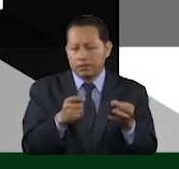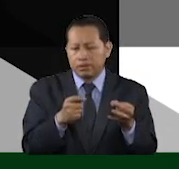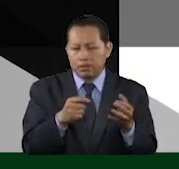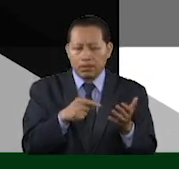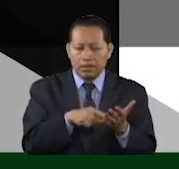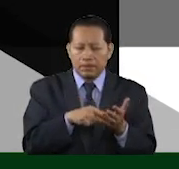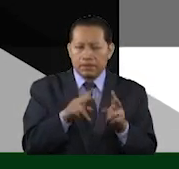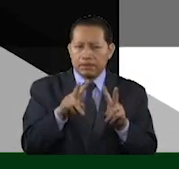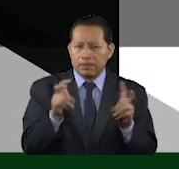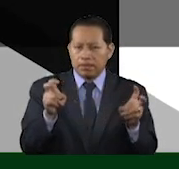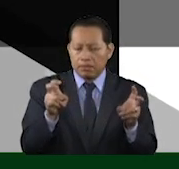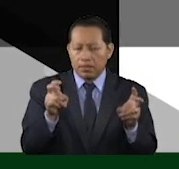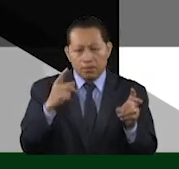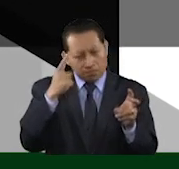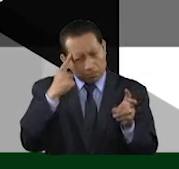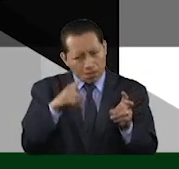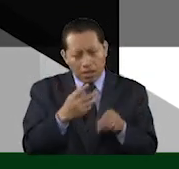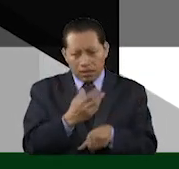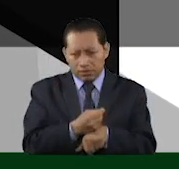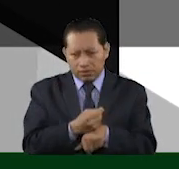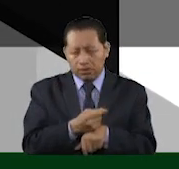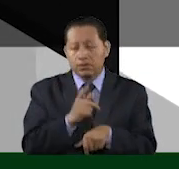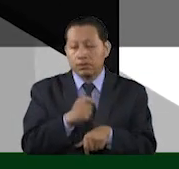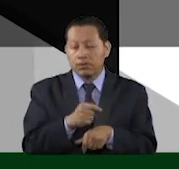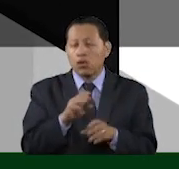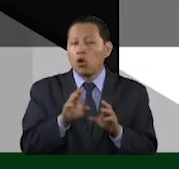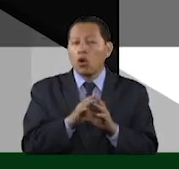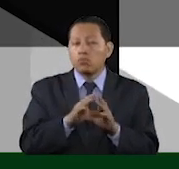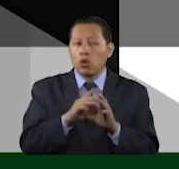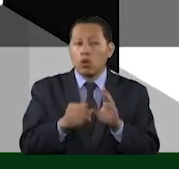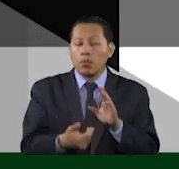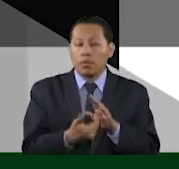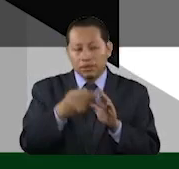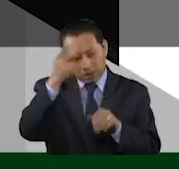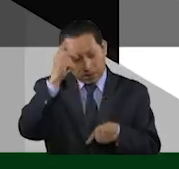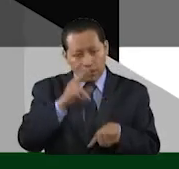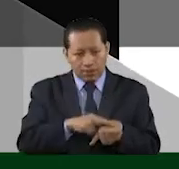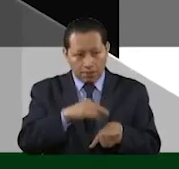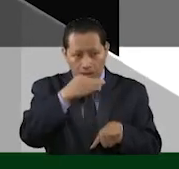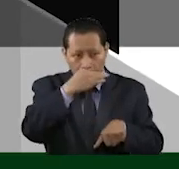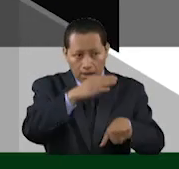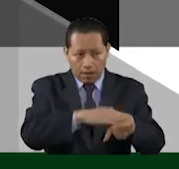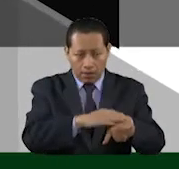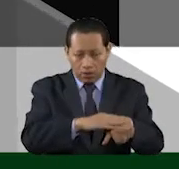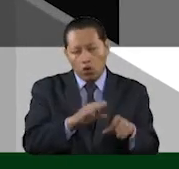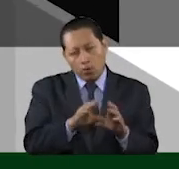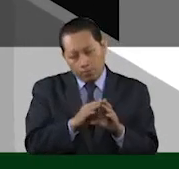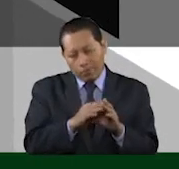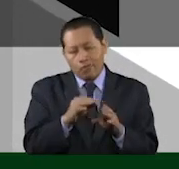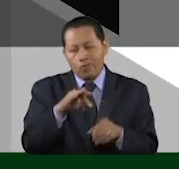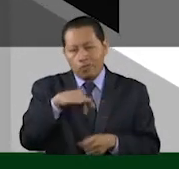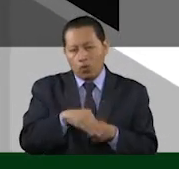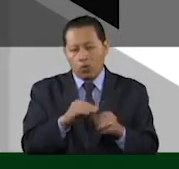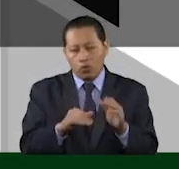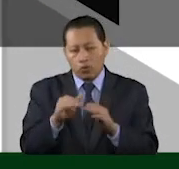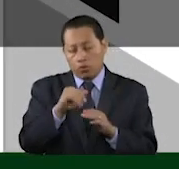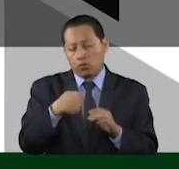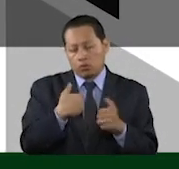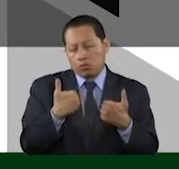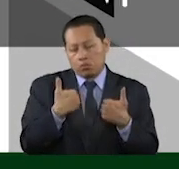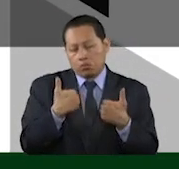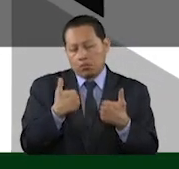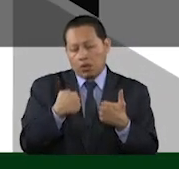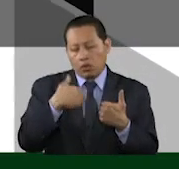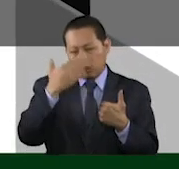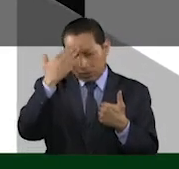este tema para resolverlo. Le estaría diciendo a la mesa directiva que a través del voto ponderado, aunque tengo entendido que fue una